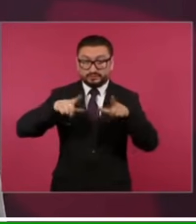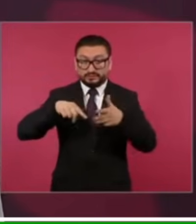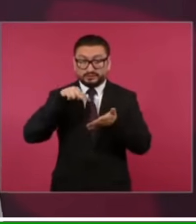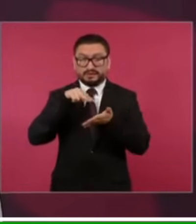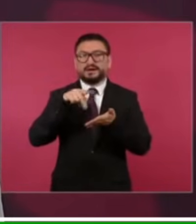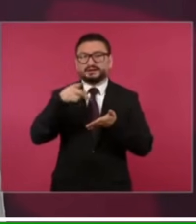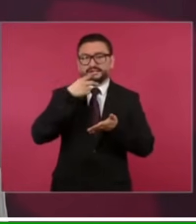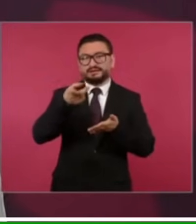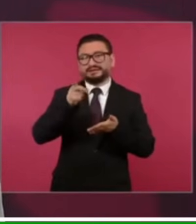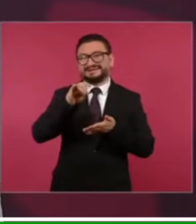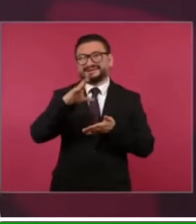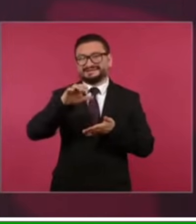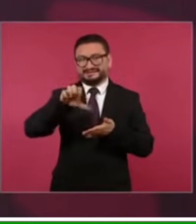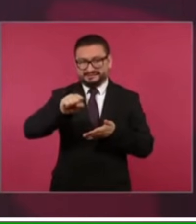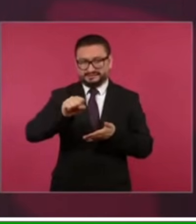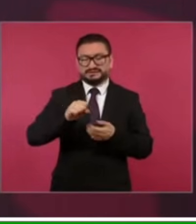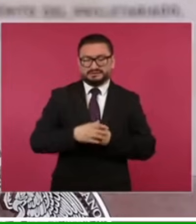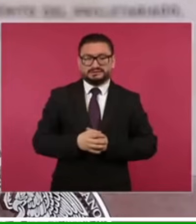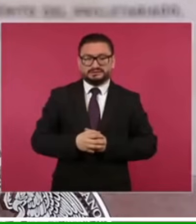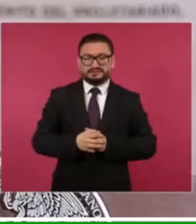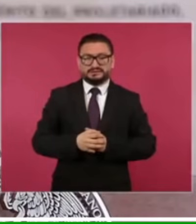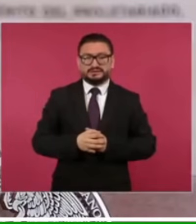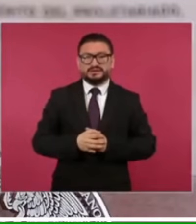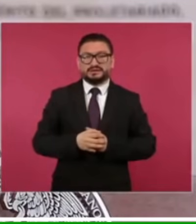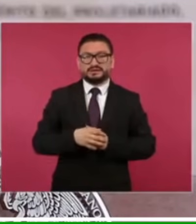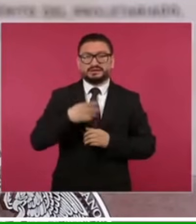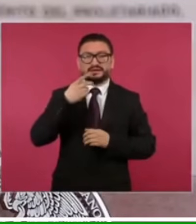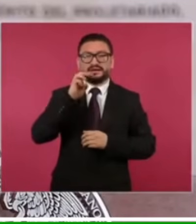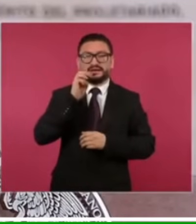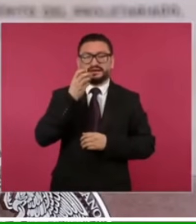que decimos, que se llama DICES, es de